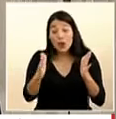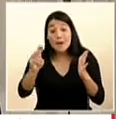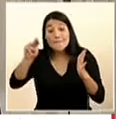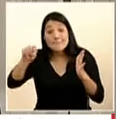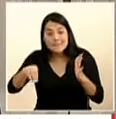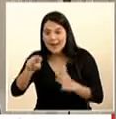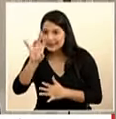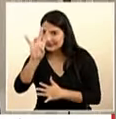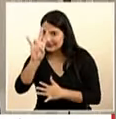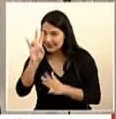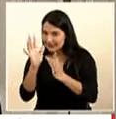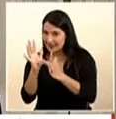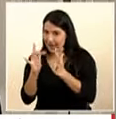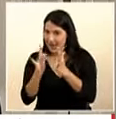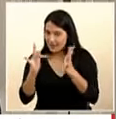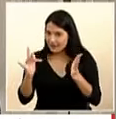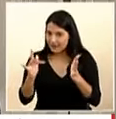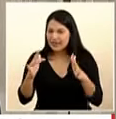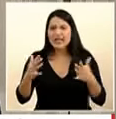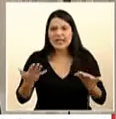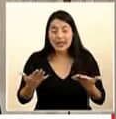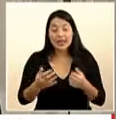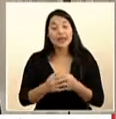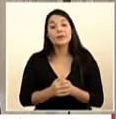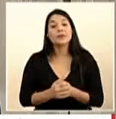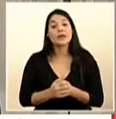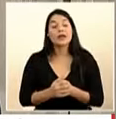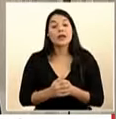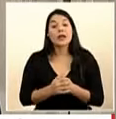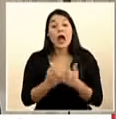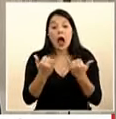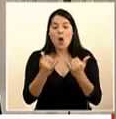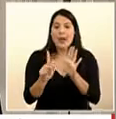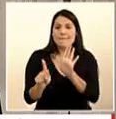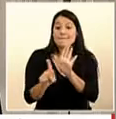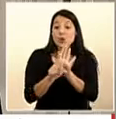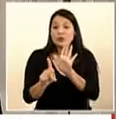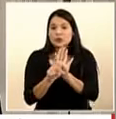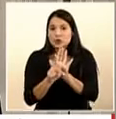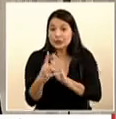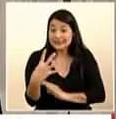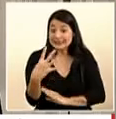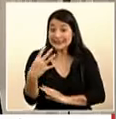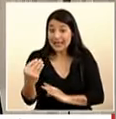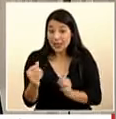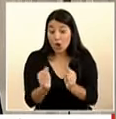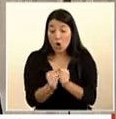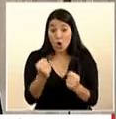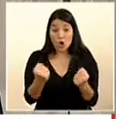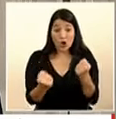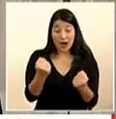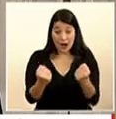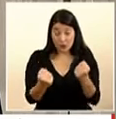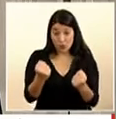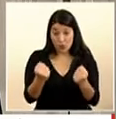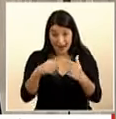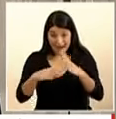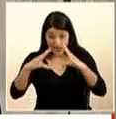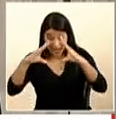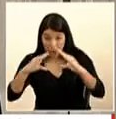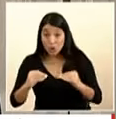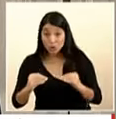7 de abril se ampliará la restricción vehicular nocturna en